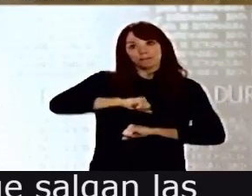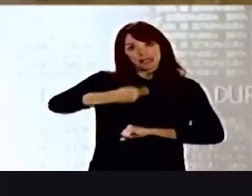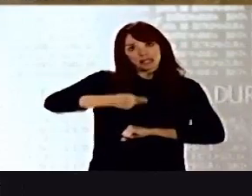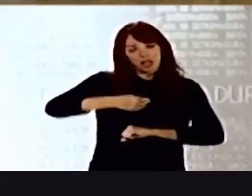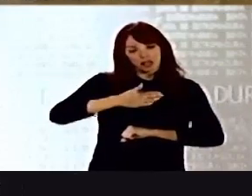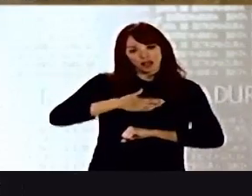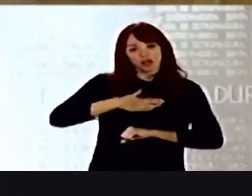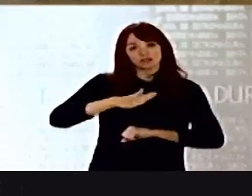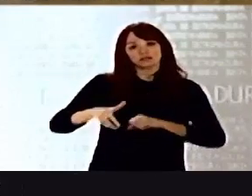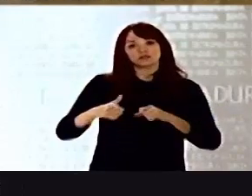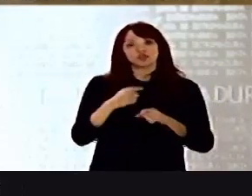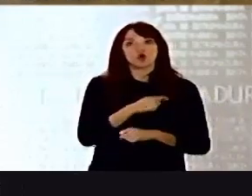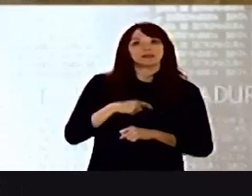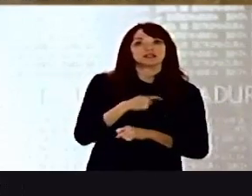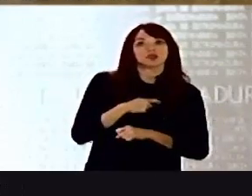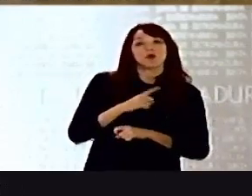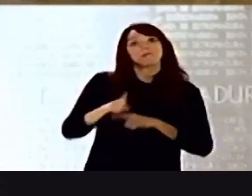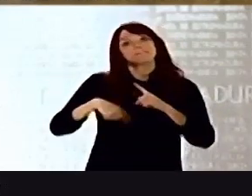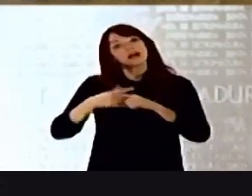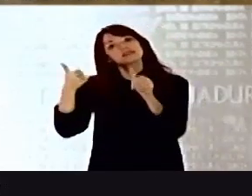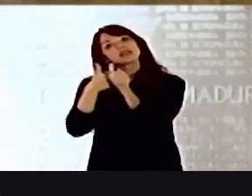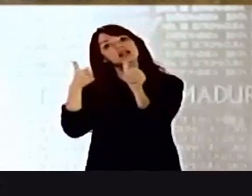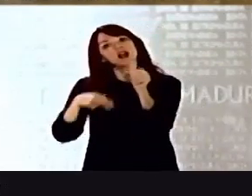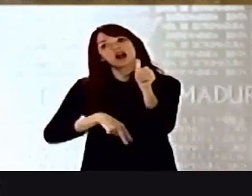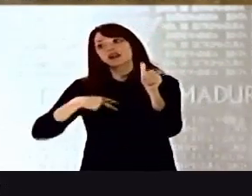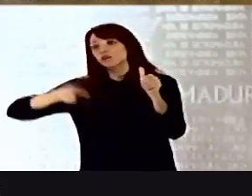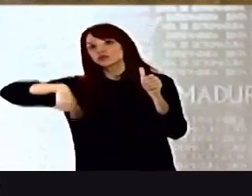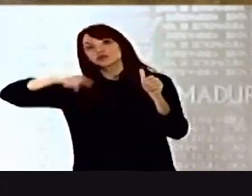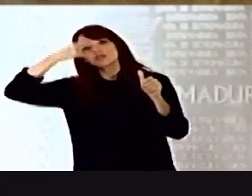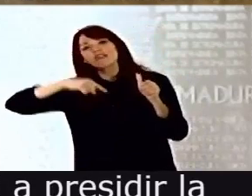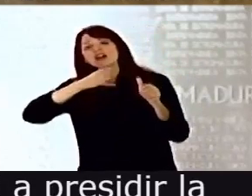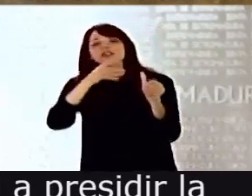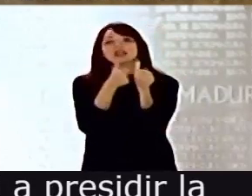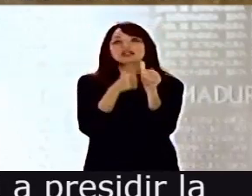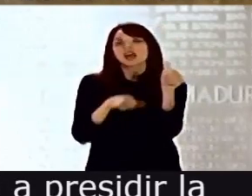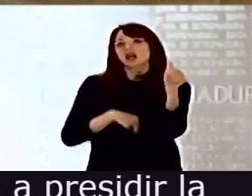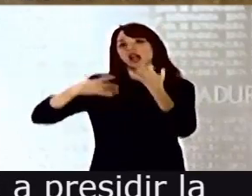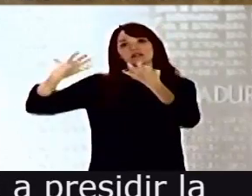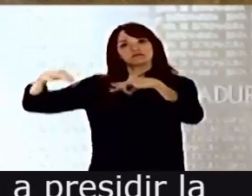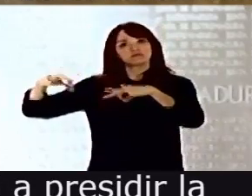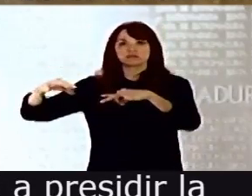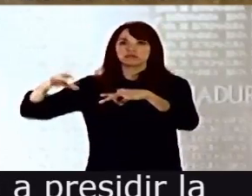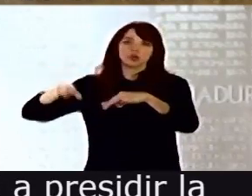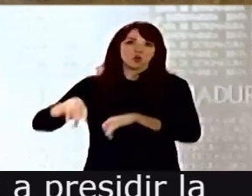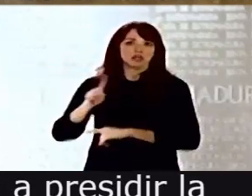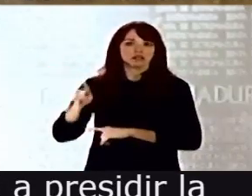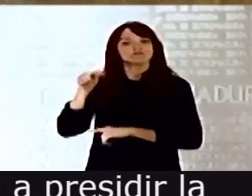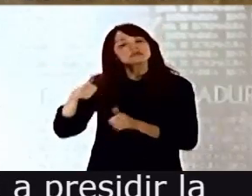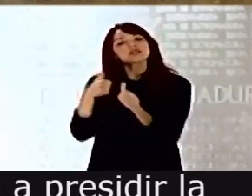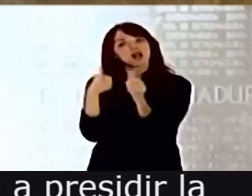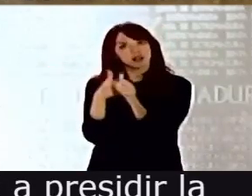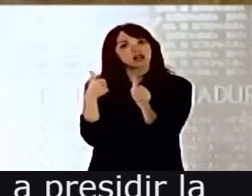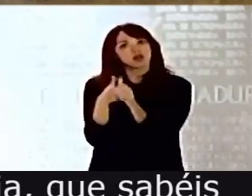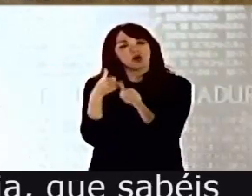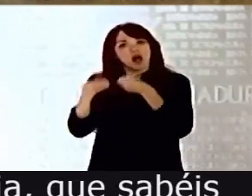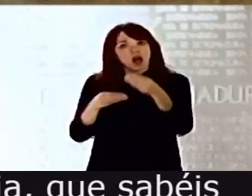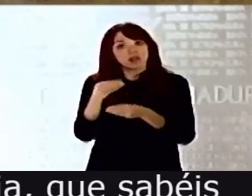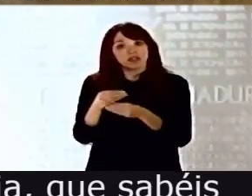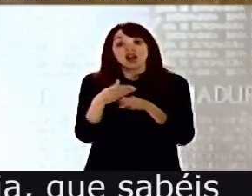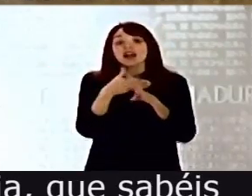la Secretaría General de la Presidencia, que sabéis que no es una Secretaría General más, actuará como secretario, y el resto de todos los